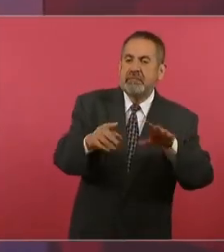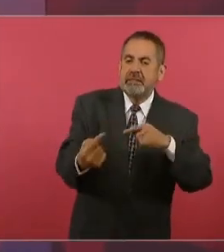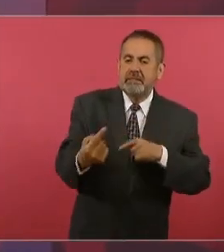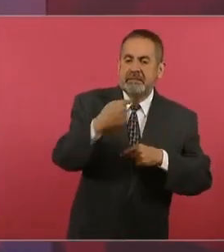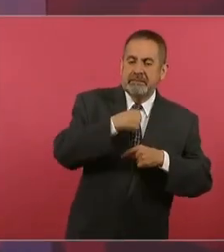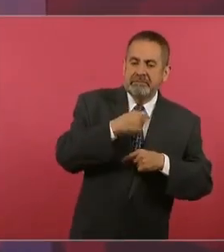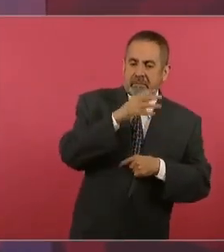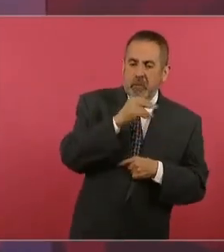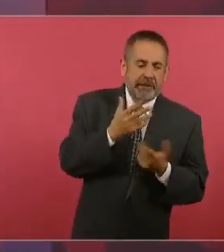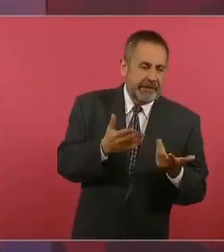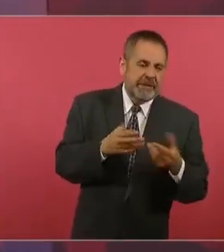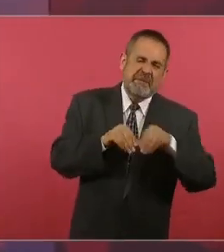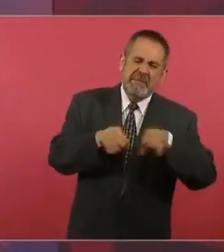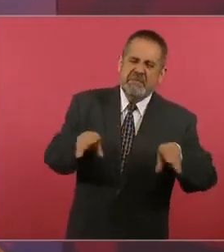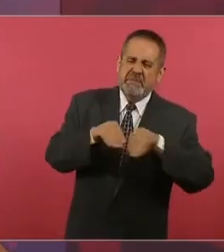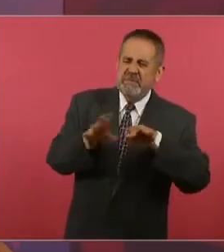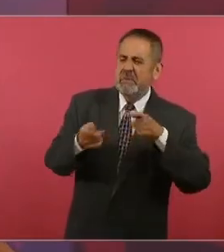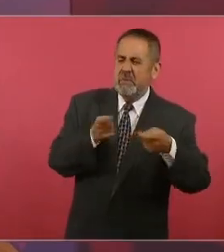Ya parece, ¿no?,